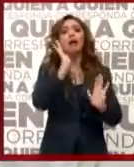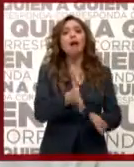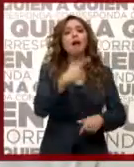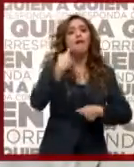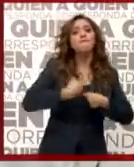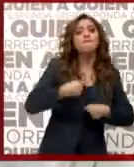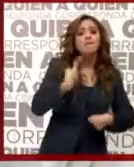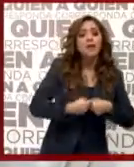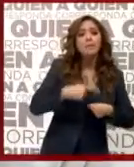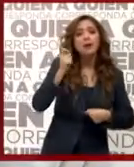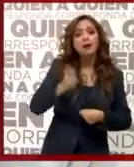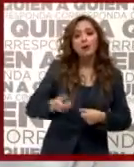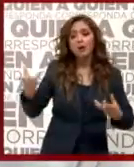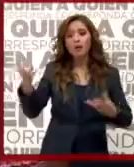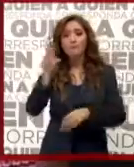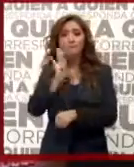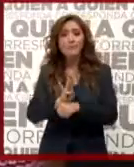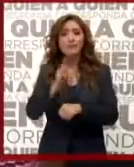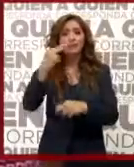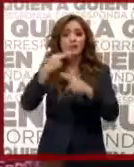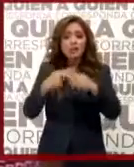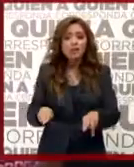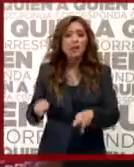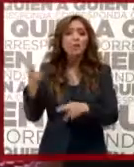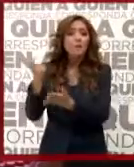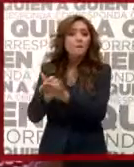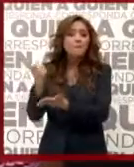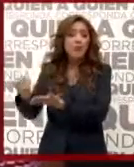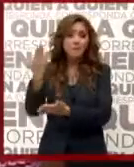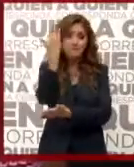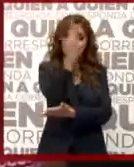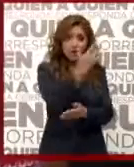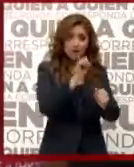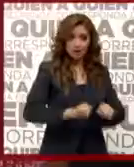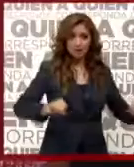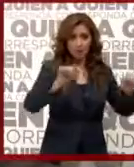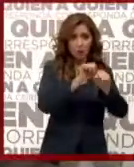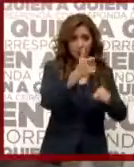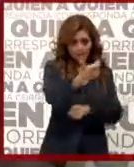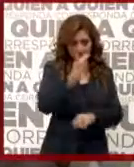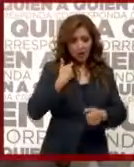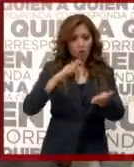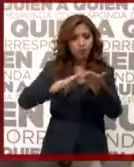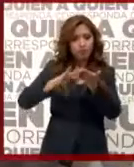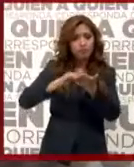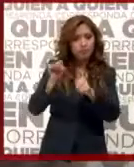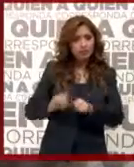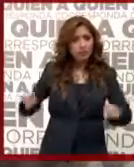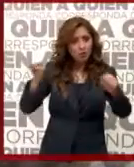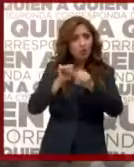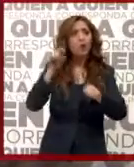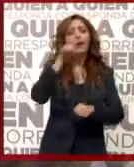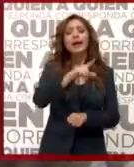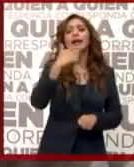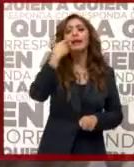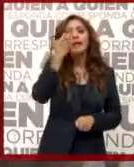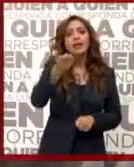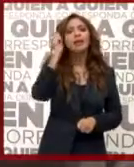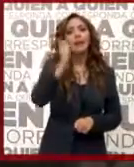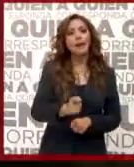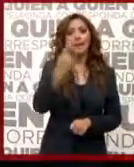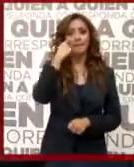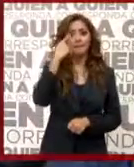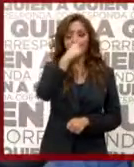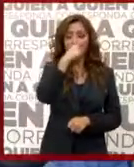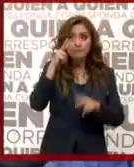él depende un bisnieto. Pide a la aseguradora cubrir los gastos médicos porque tiene muchas esperanzas de recuperar la